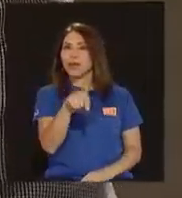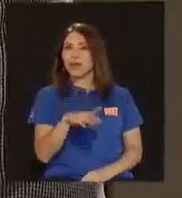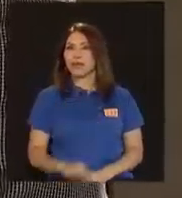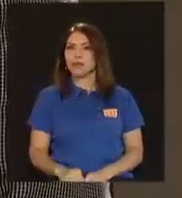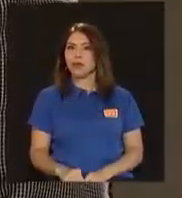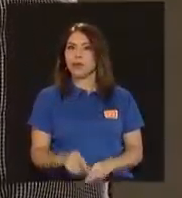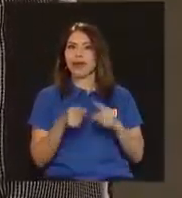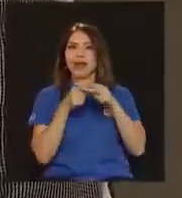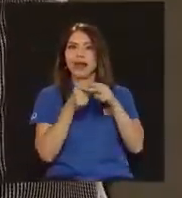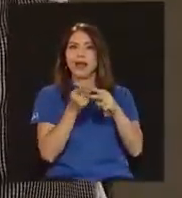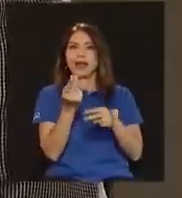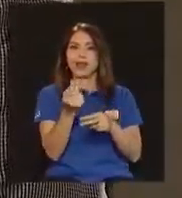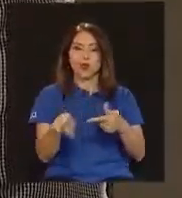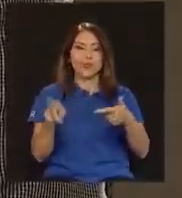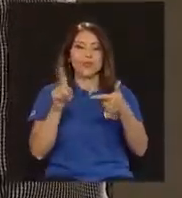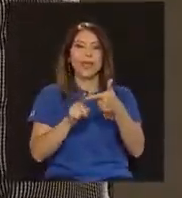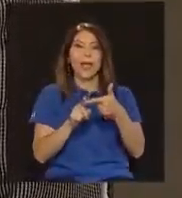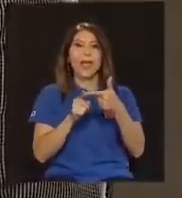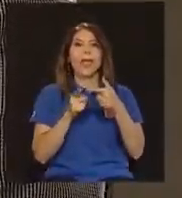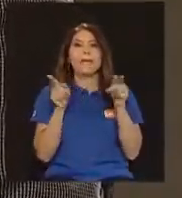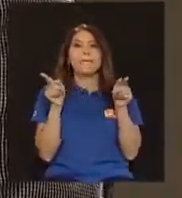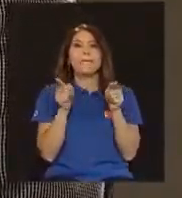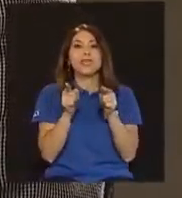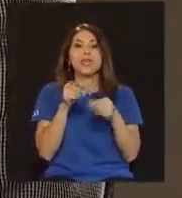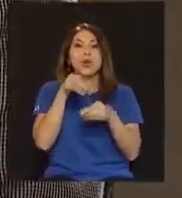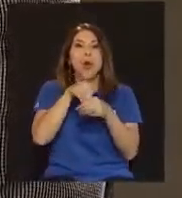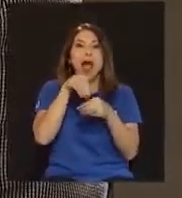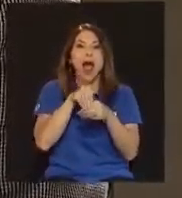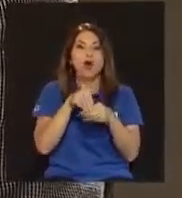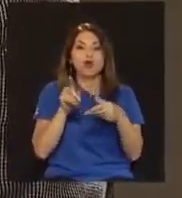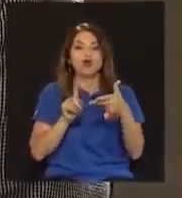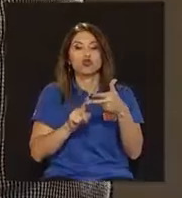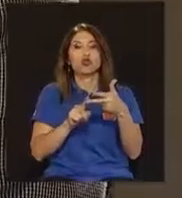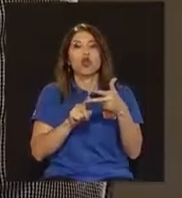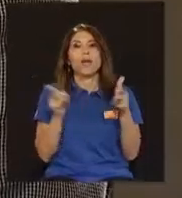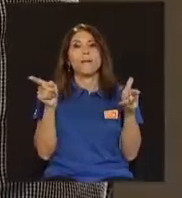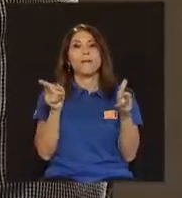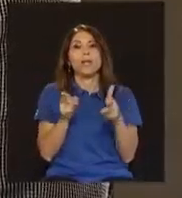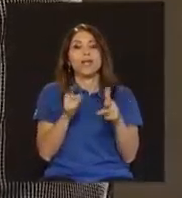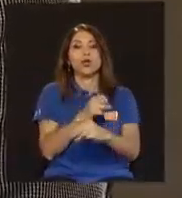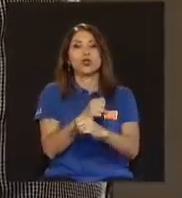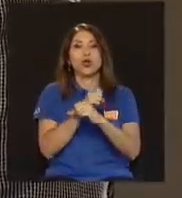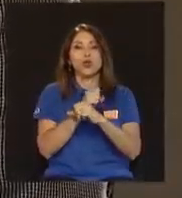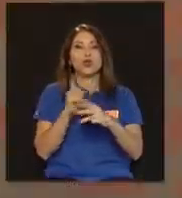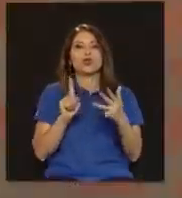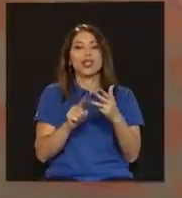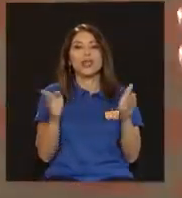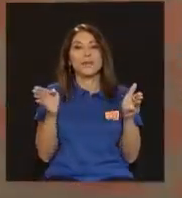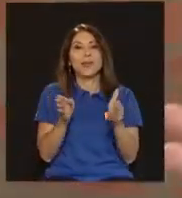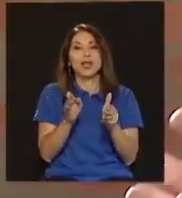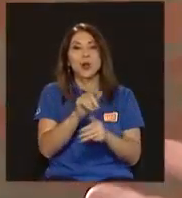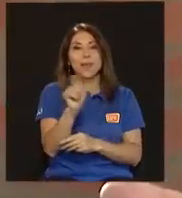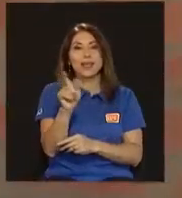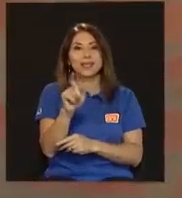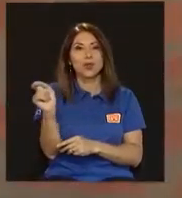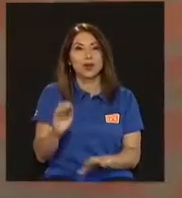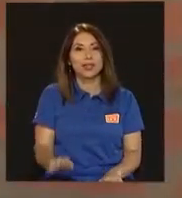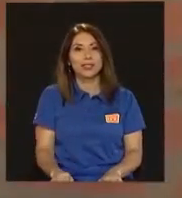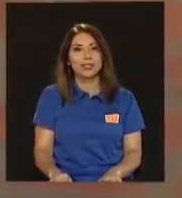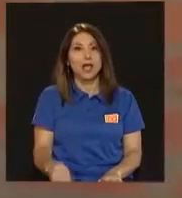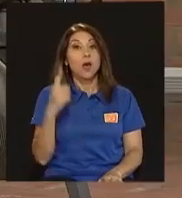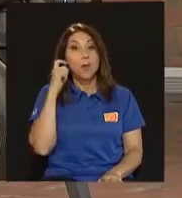microcrédito, tenés micros ahorros, microseguros y micropensiones, porque esta gente envejece y necesita algún tipo